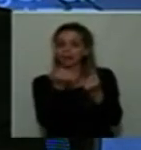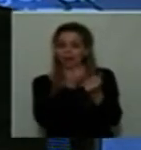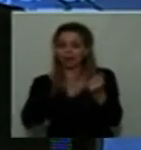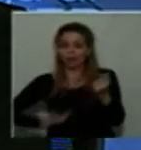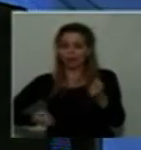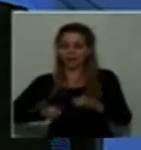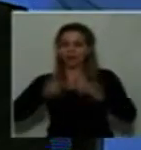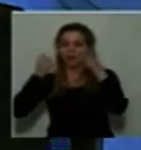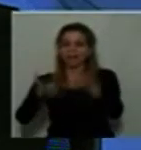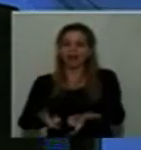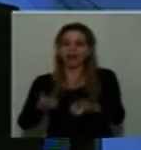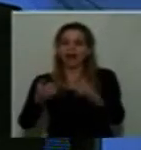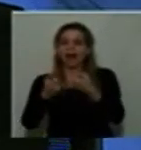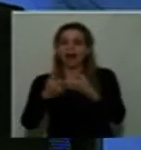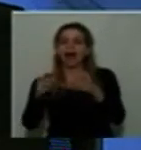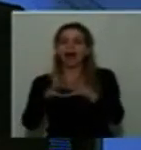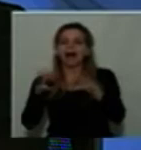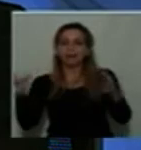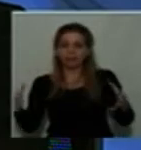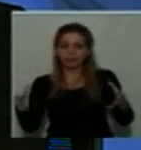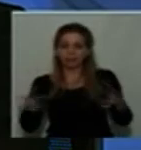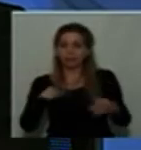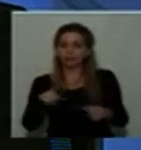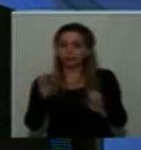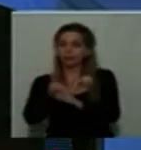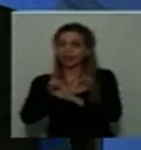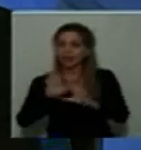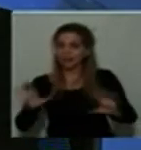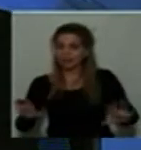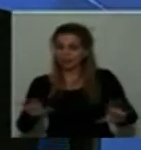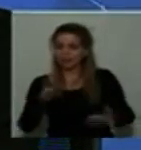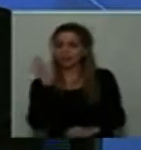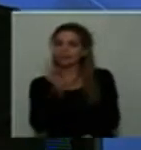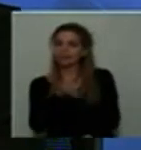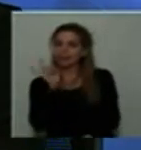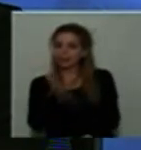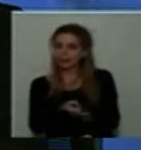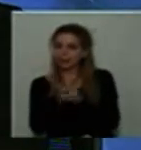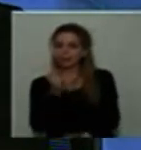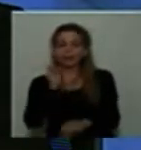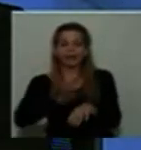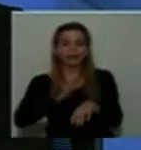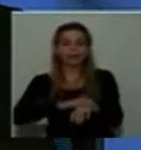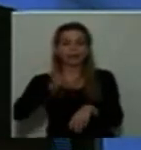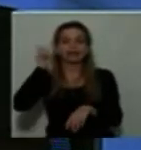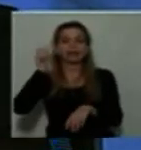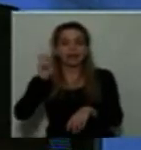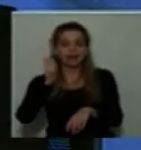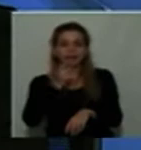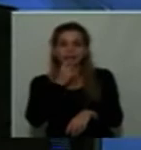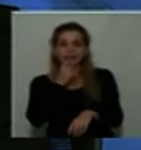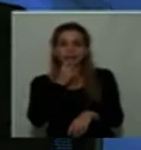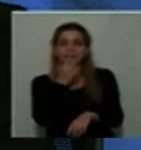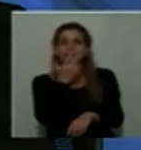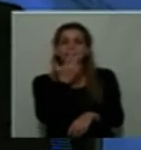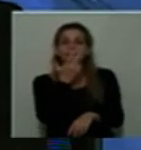menor. Bueno. Está bien, hay una causa penal. Hay que determinar quién fue responsable. Hay tres familias, hay tres muertos, claro que todo. Sí. Hay claro muchos